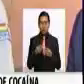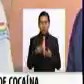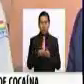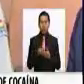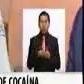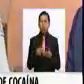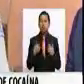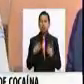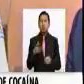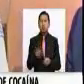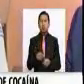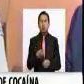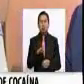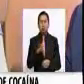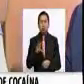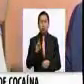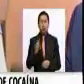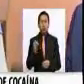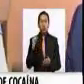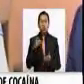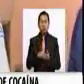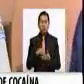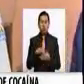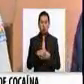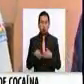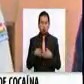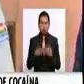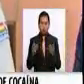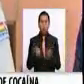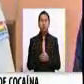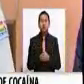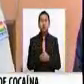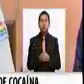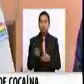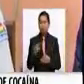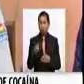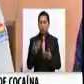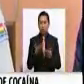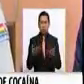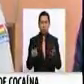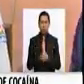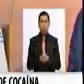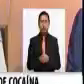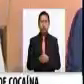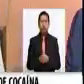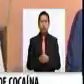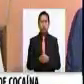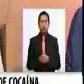aproximadamente de 580 mil dólares americanos entre los dos casos